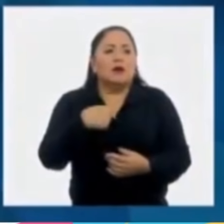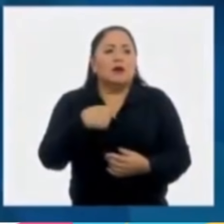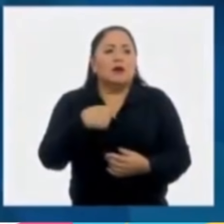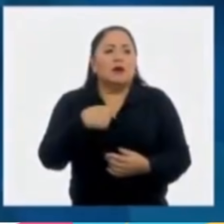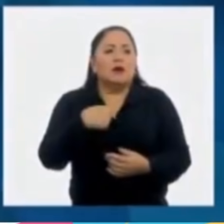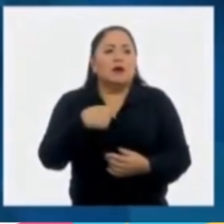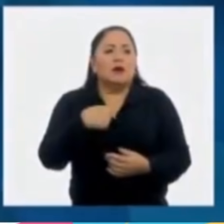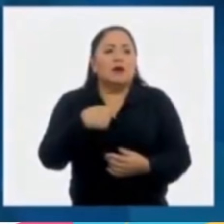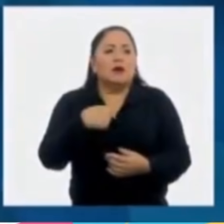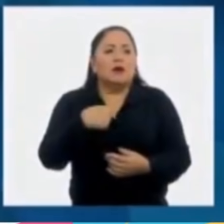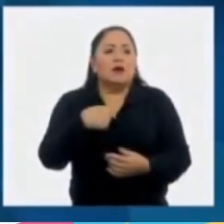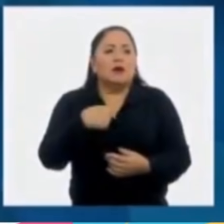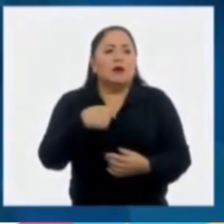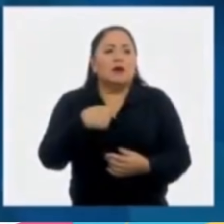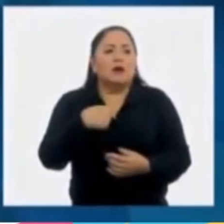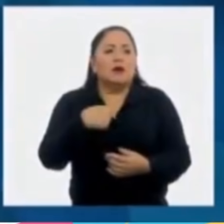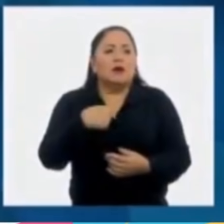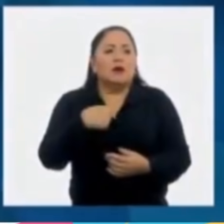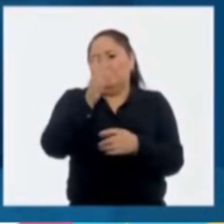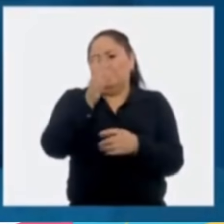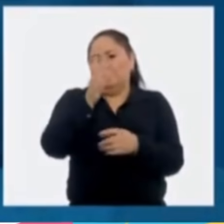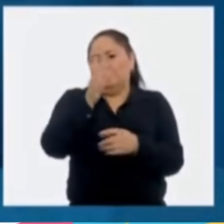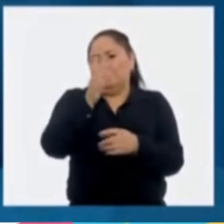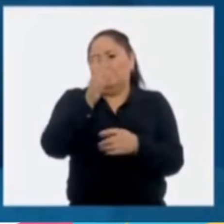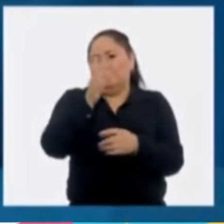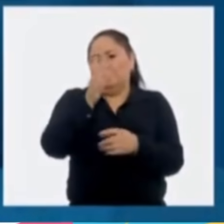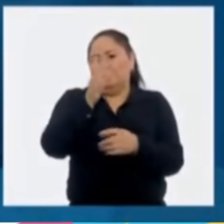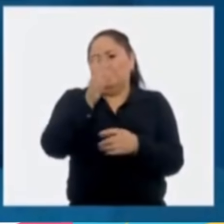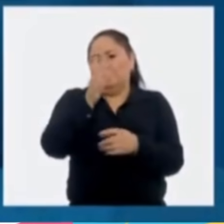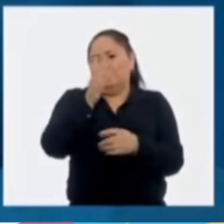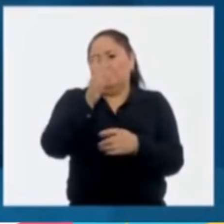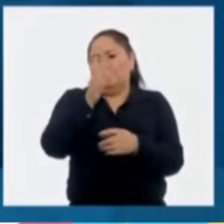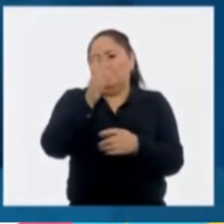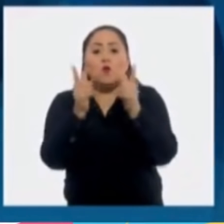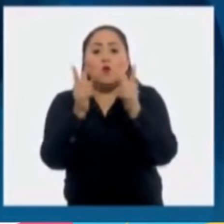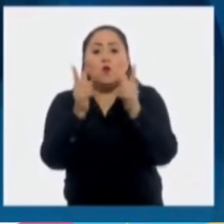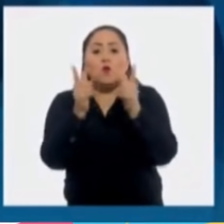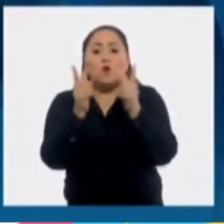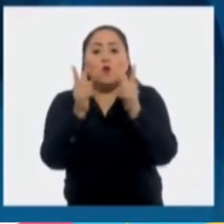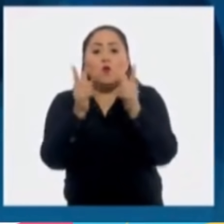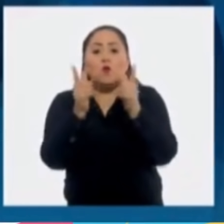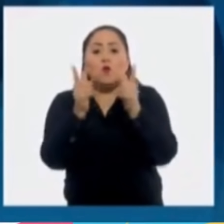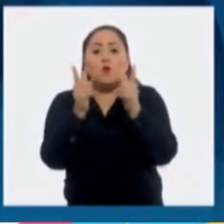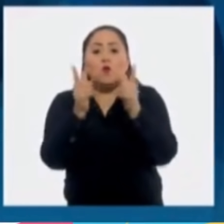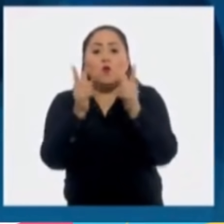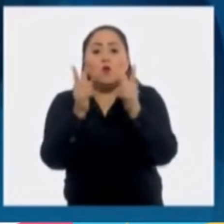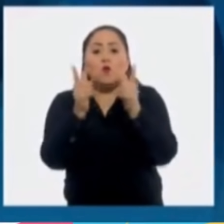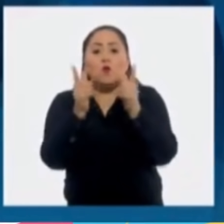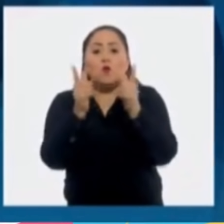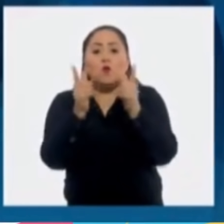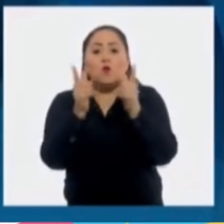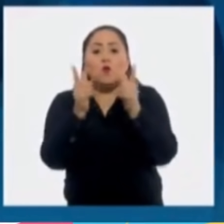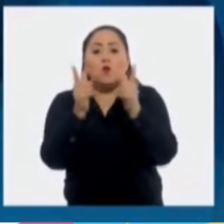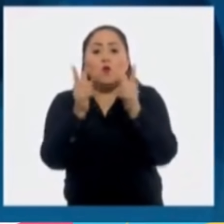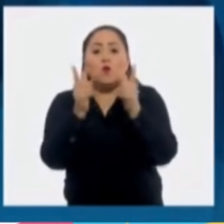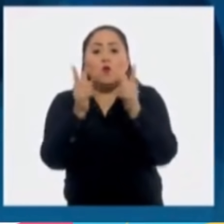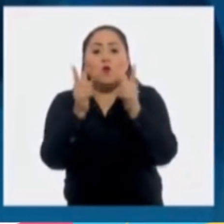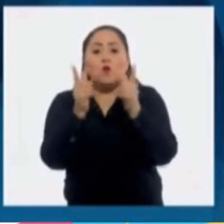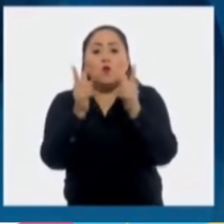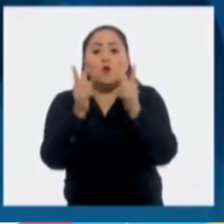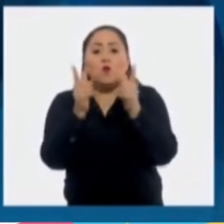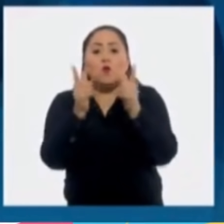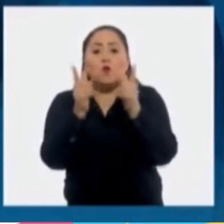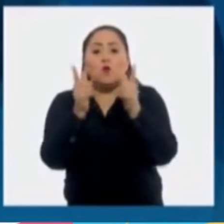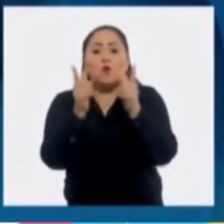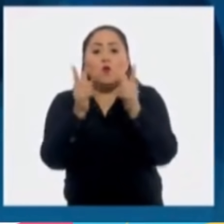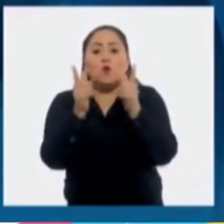de la biodiversidad. Para estudiarlos y entenderlos, los clasificamos en reino. Vamos a ver el pizarrón, veamos cada reino. El